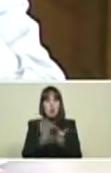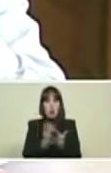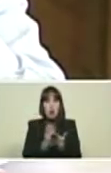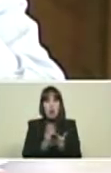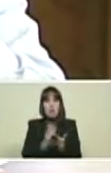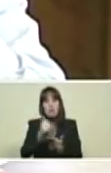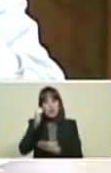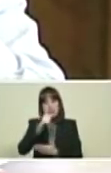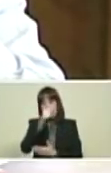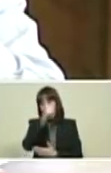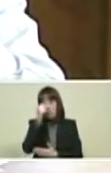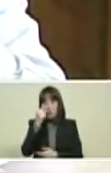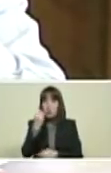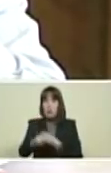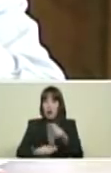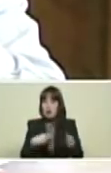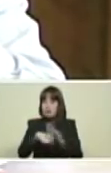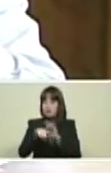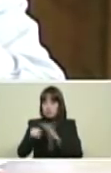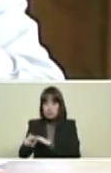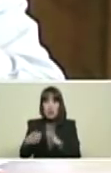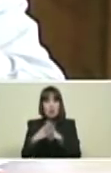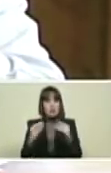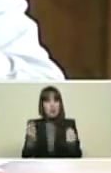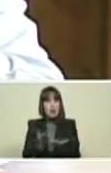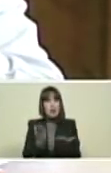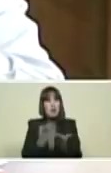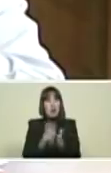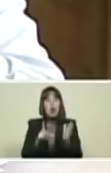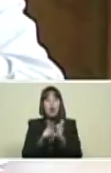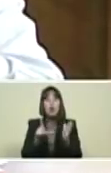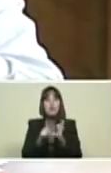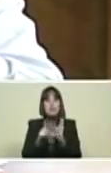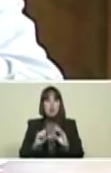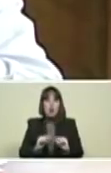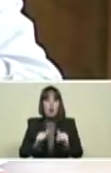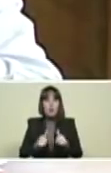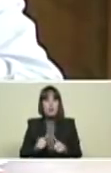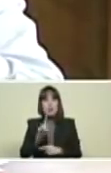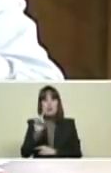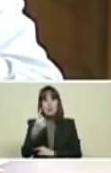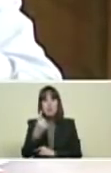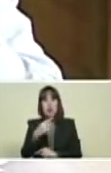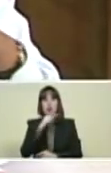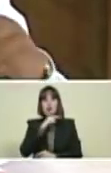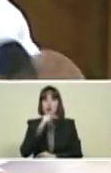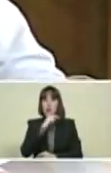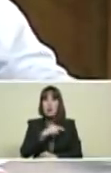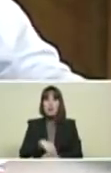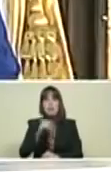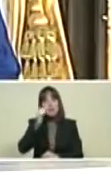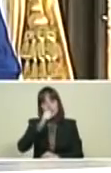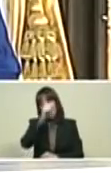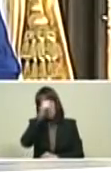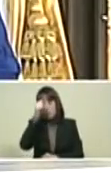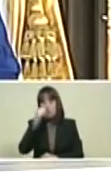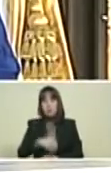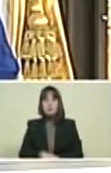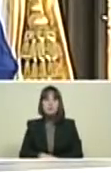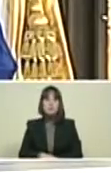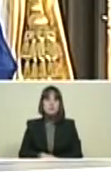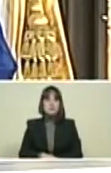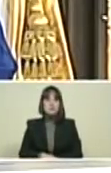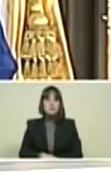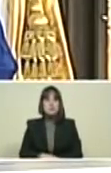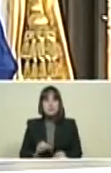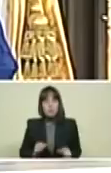los invito a todos. Vamos a darle prioridad a los liceos porque vamos a comenzar el 1 de octubre, este fin de semana. Excelente. Y cuando